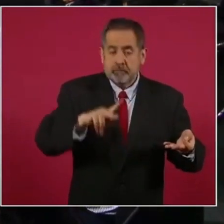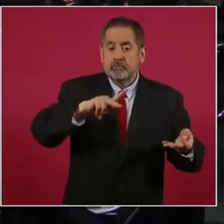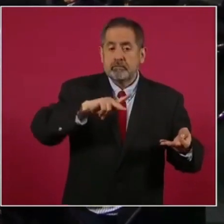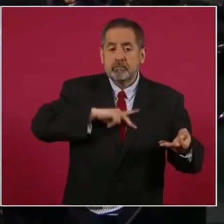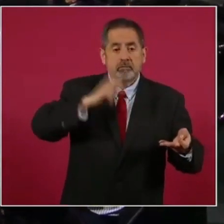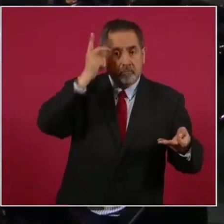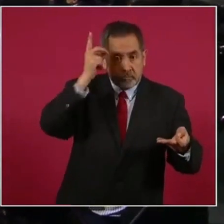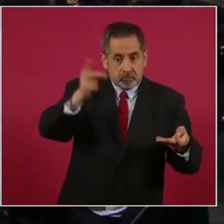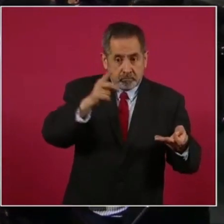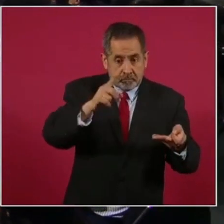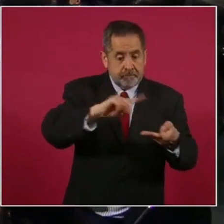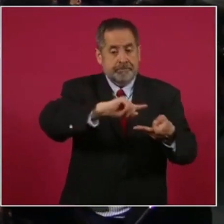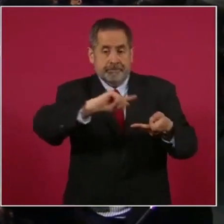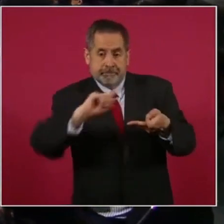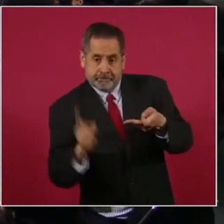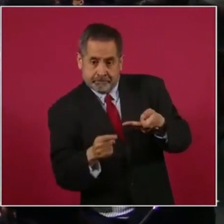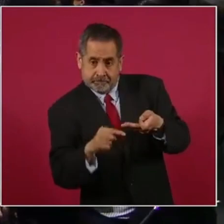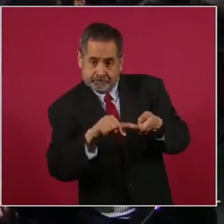subsuelo.